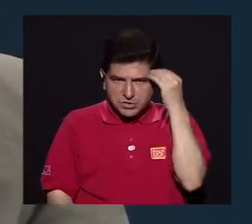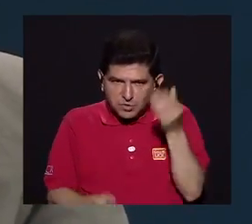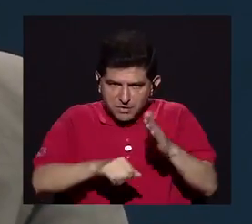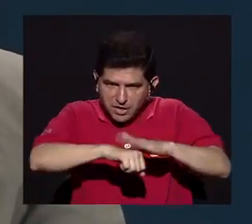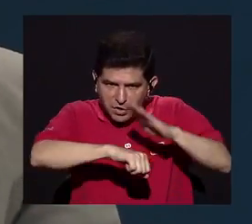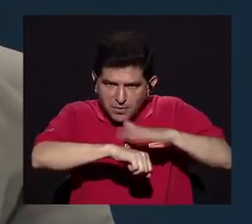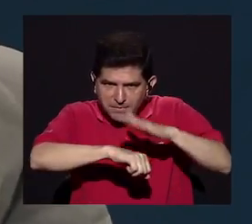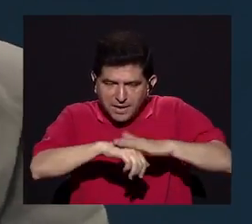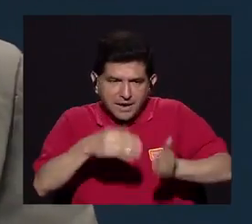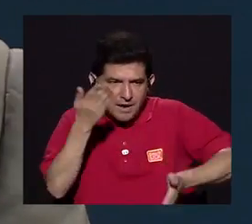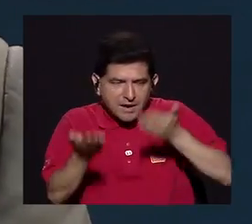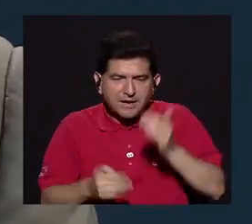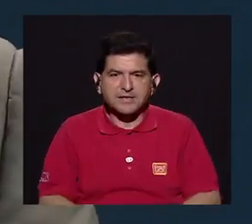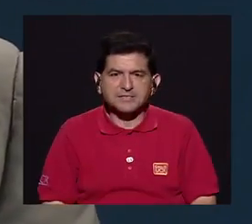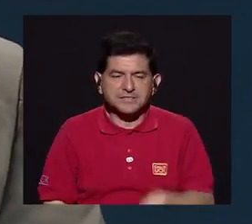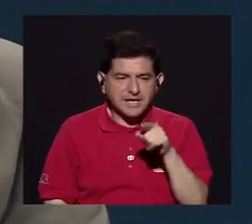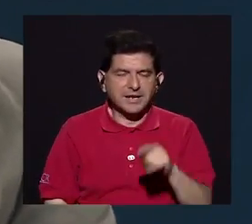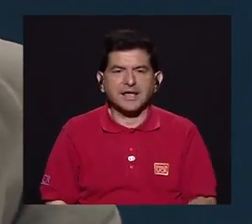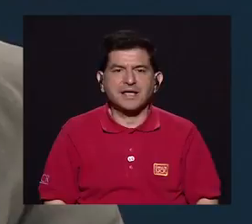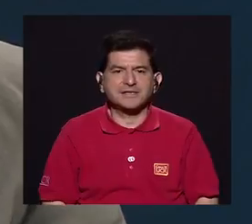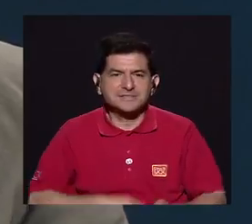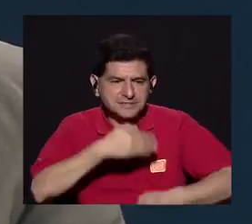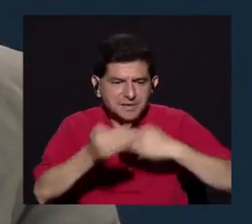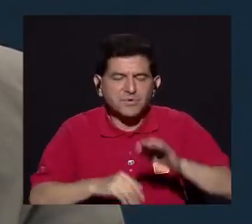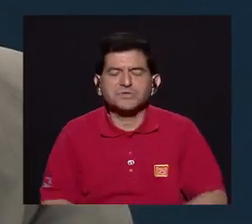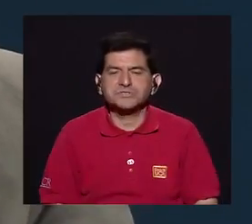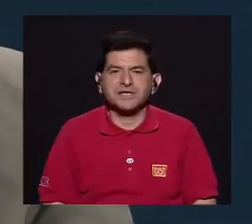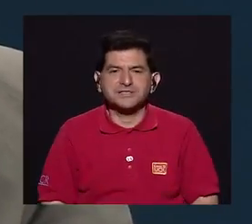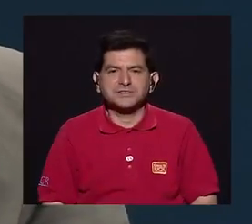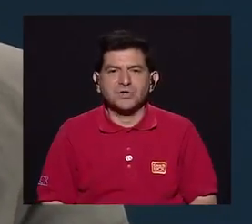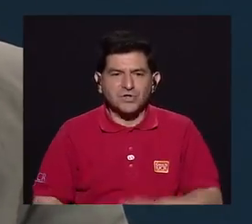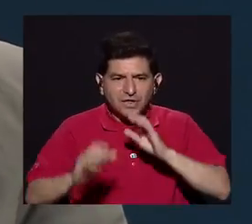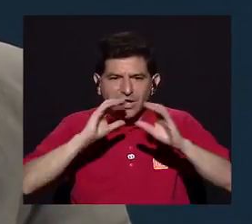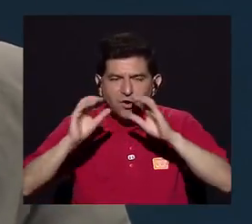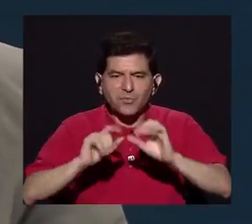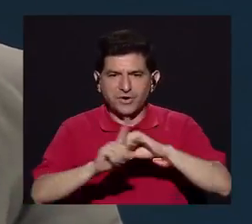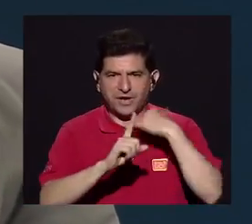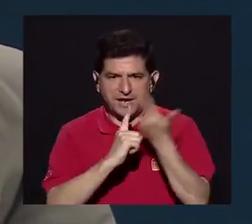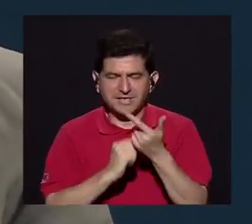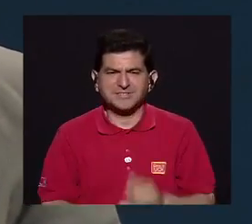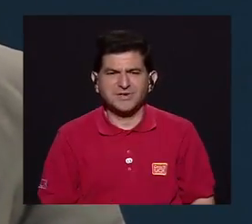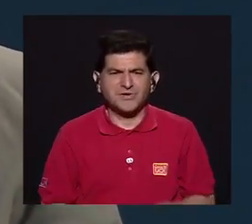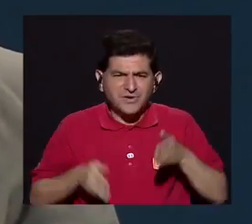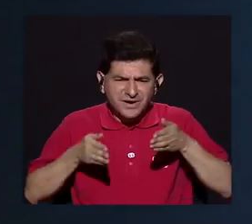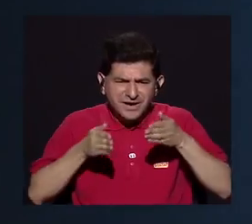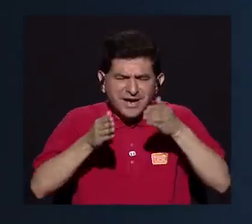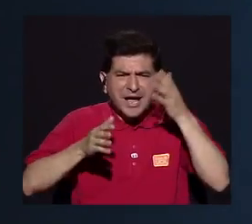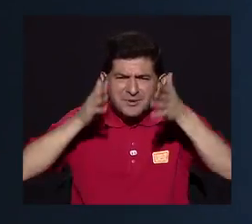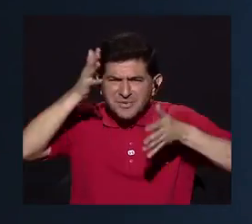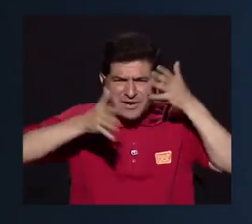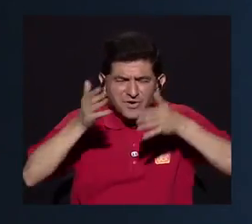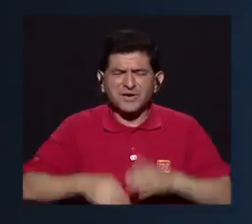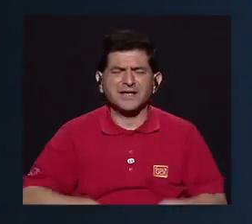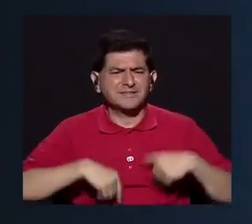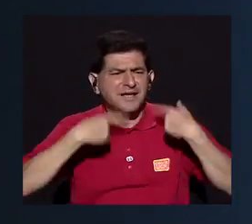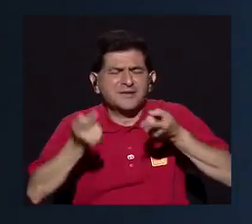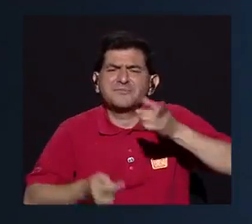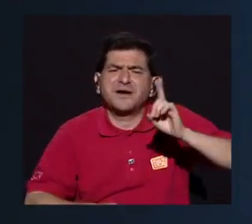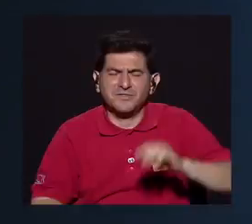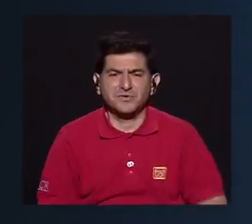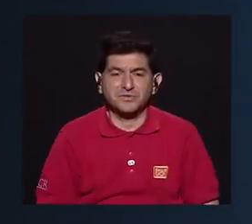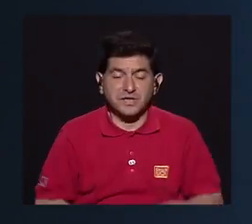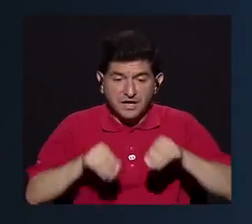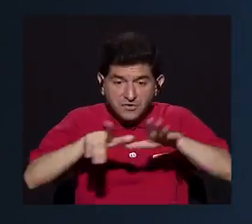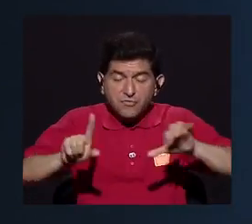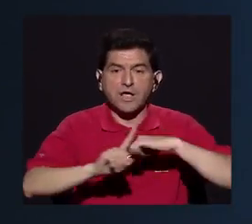que nos permiten de alguna manera también hacer social media. ¿Cuál es la experiencia y hacia dónde deberíamos ir en esa ruta creativa? Creo que la